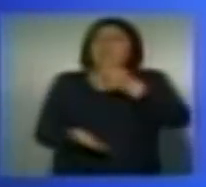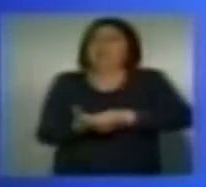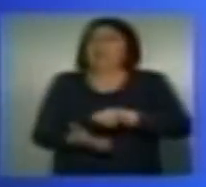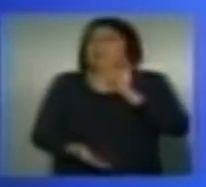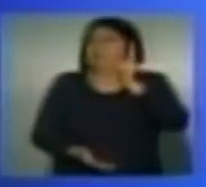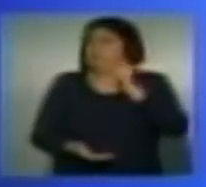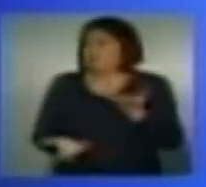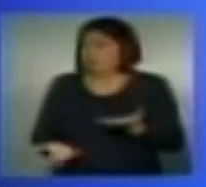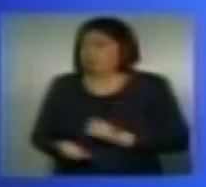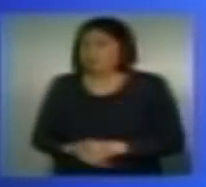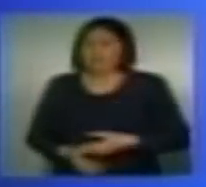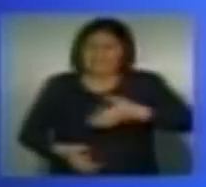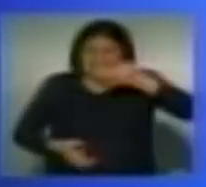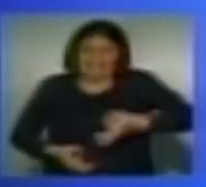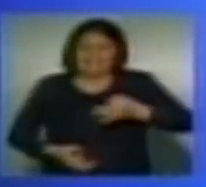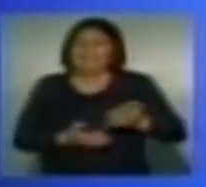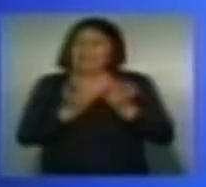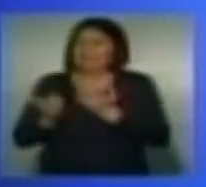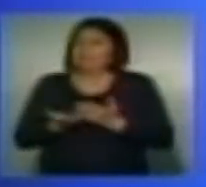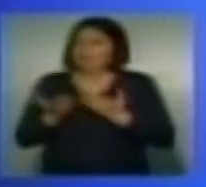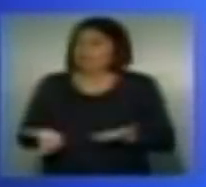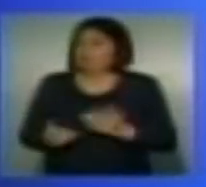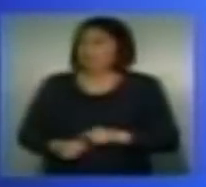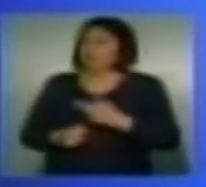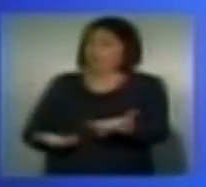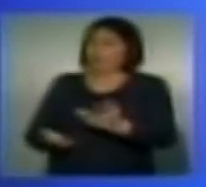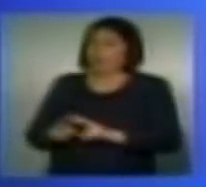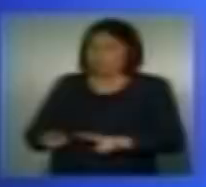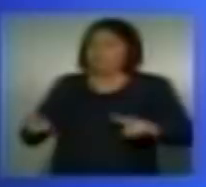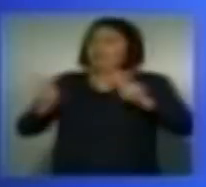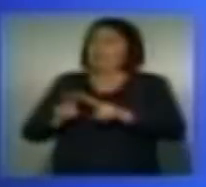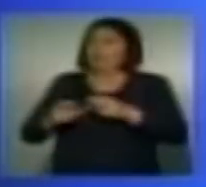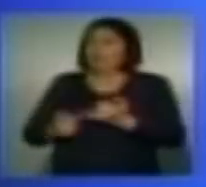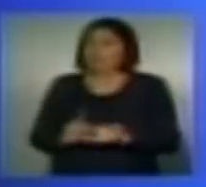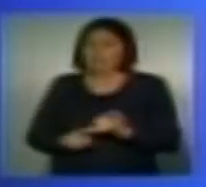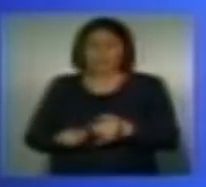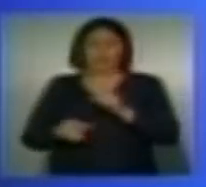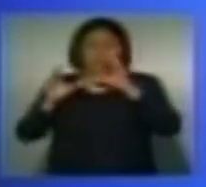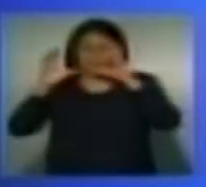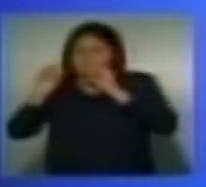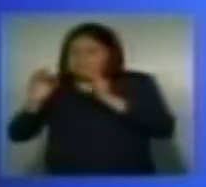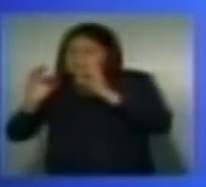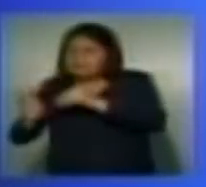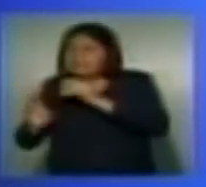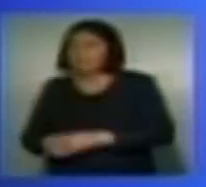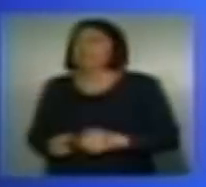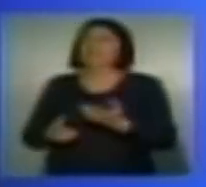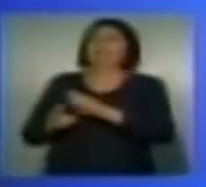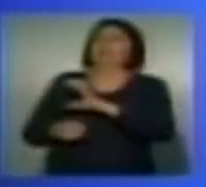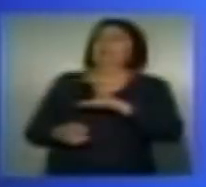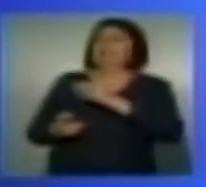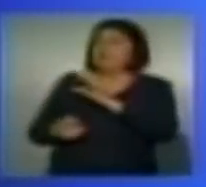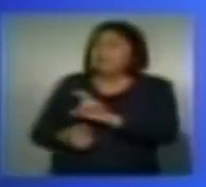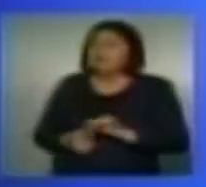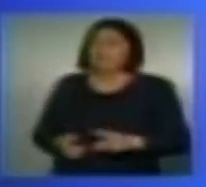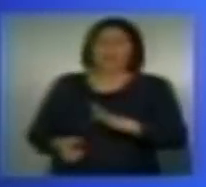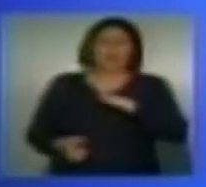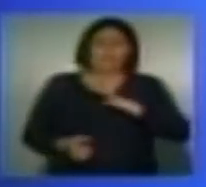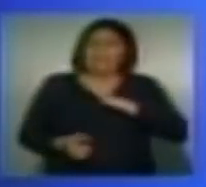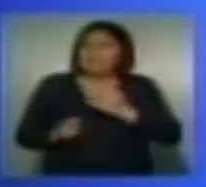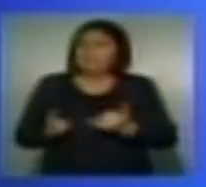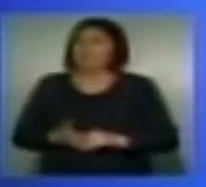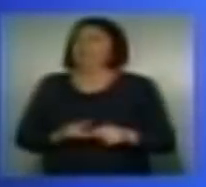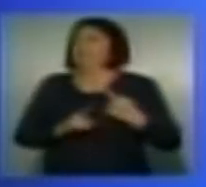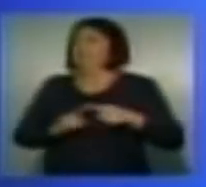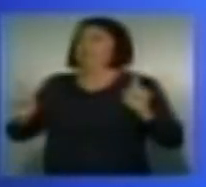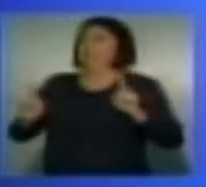maestros. Con calidad educativa, con valores, con educación cívica, con ética, necesitamos otro